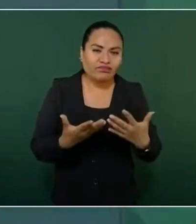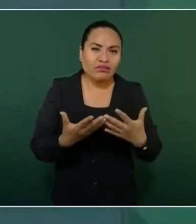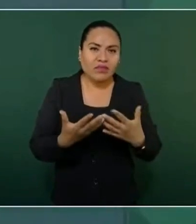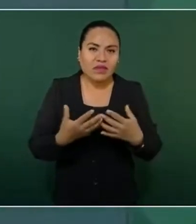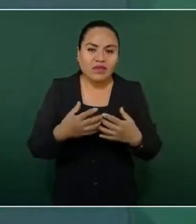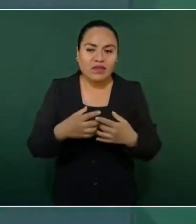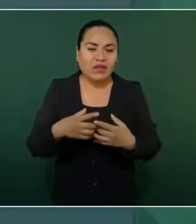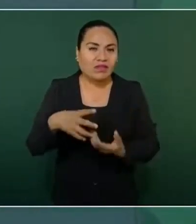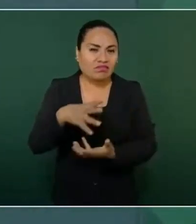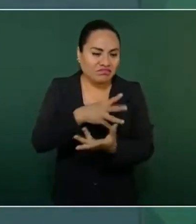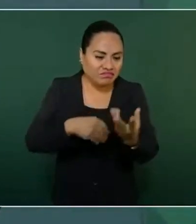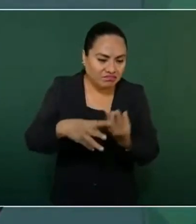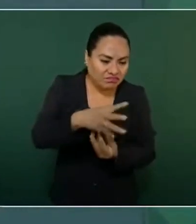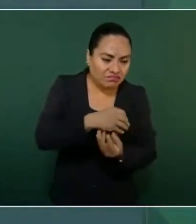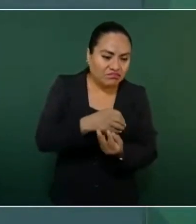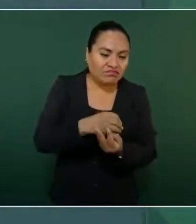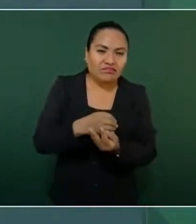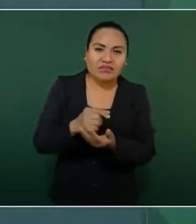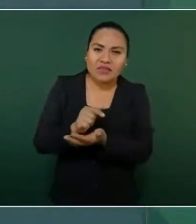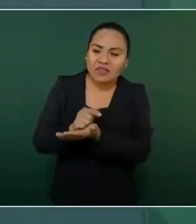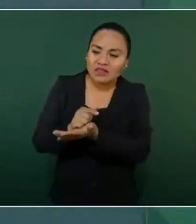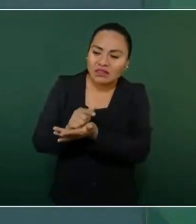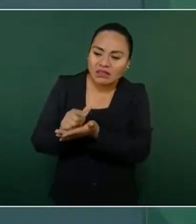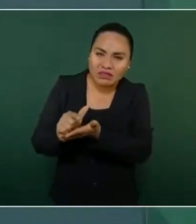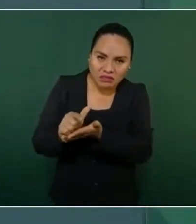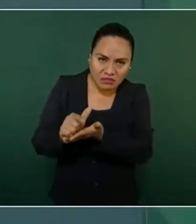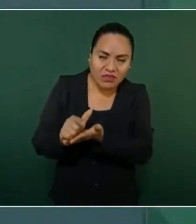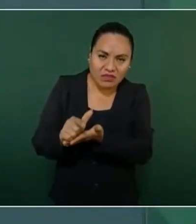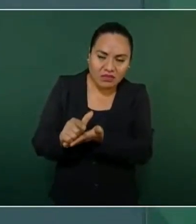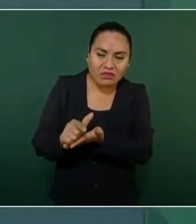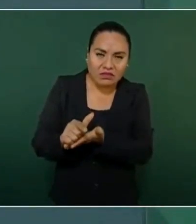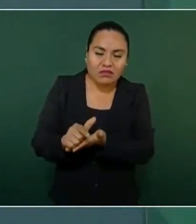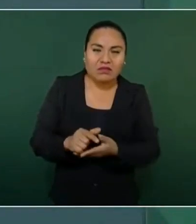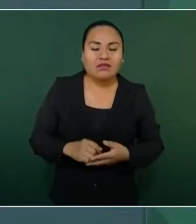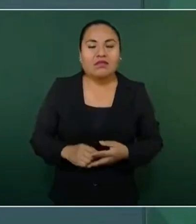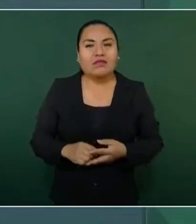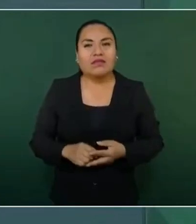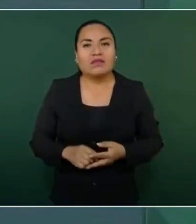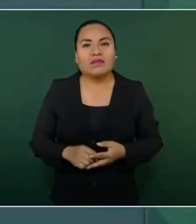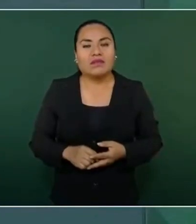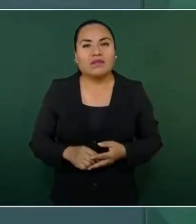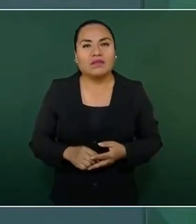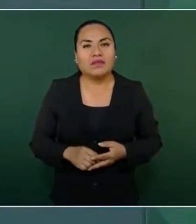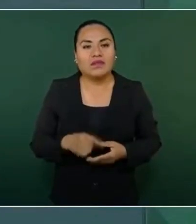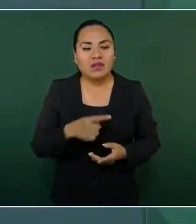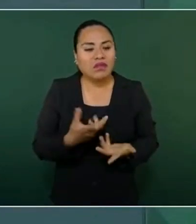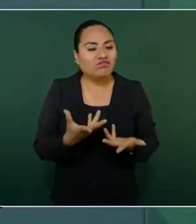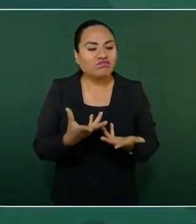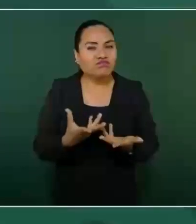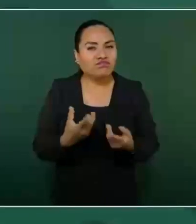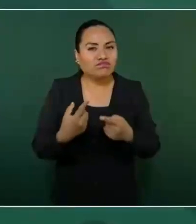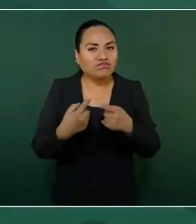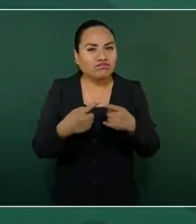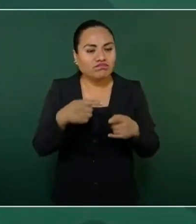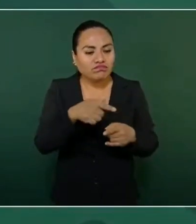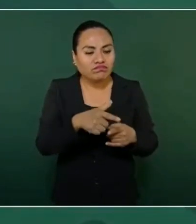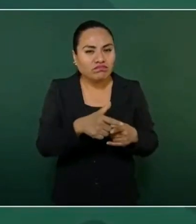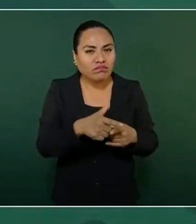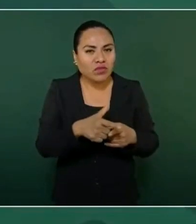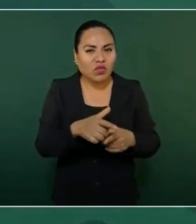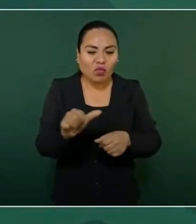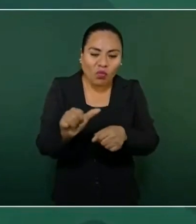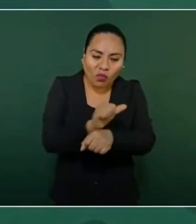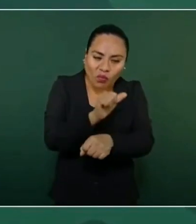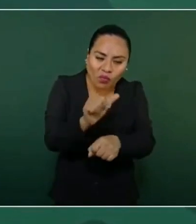limpias, en todo lo relacionado con la industria